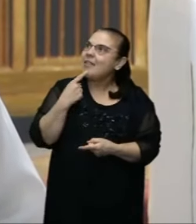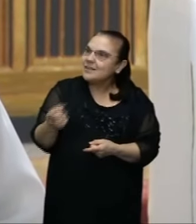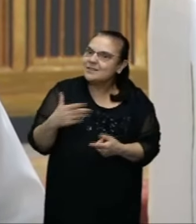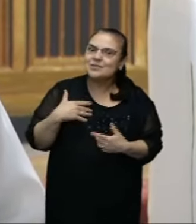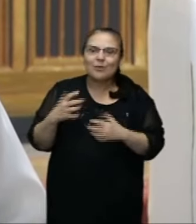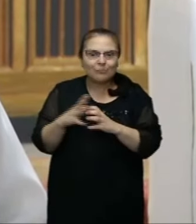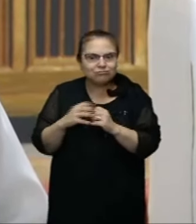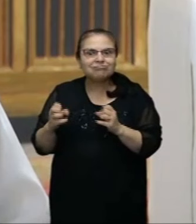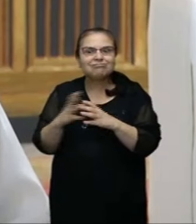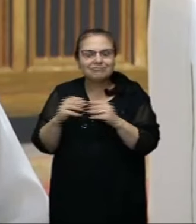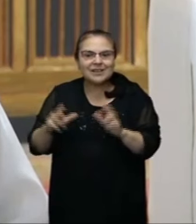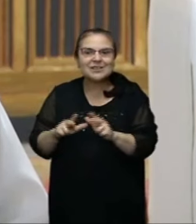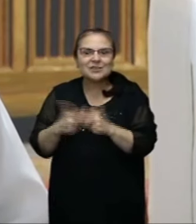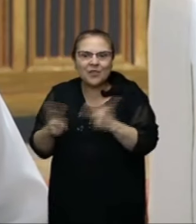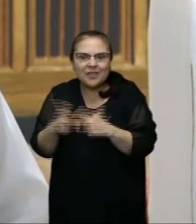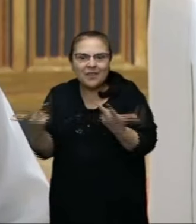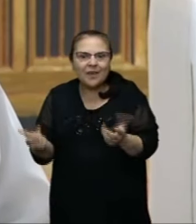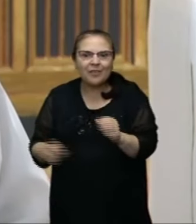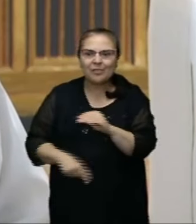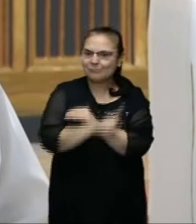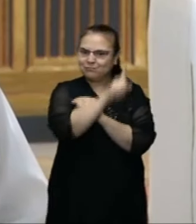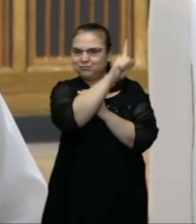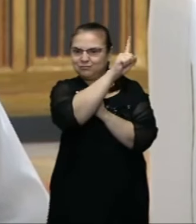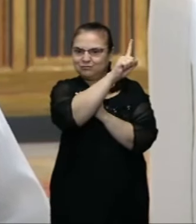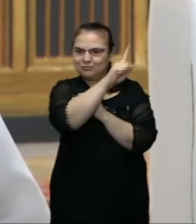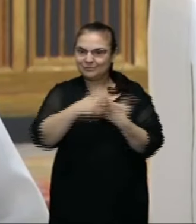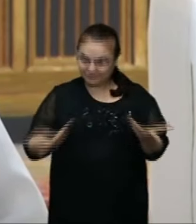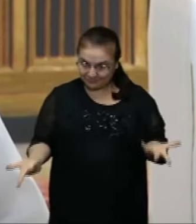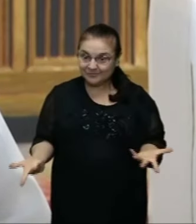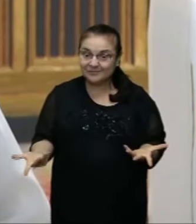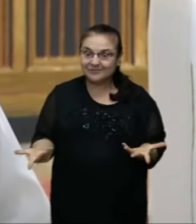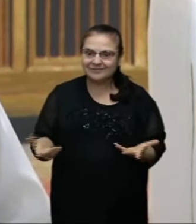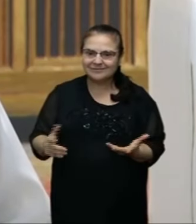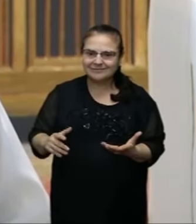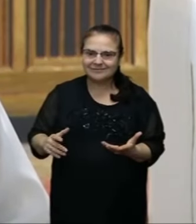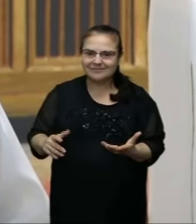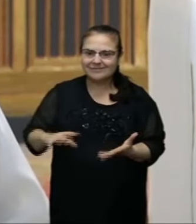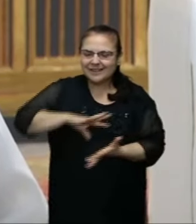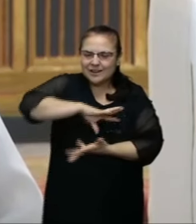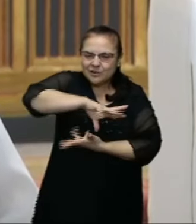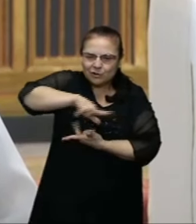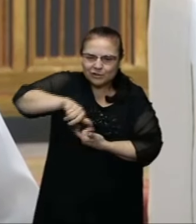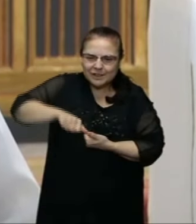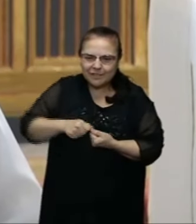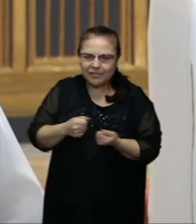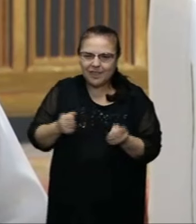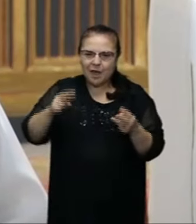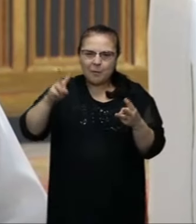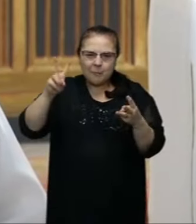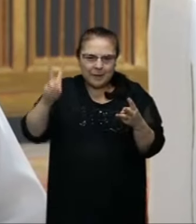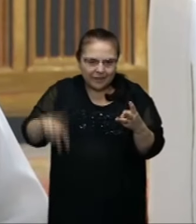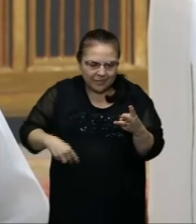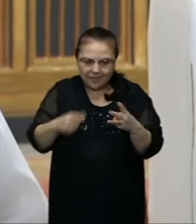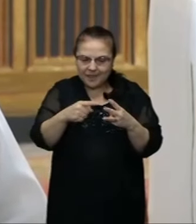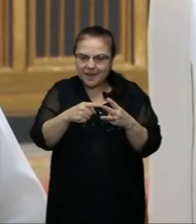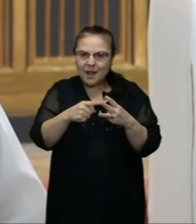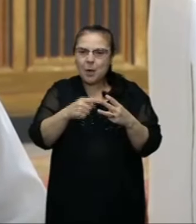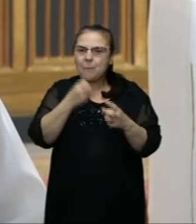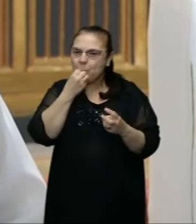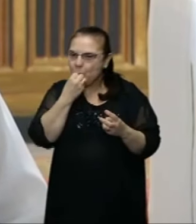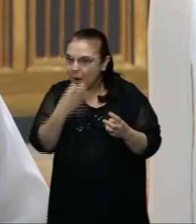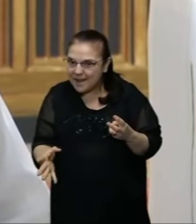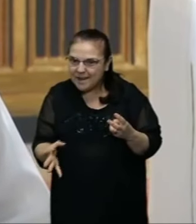deseo de una sociedad mejor. Una noticia verdadera, una noticia buena, que nos anime a